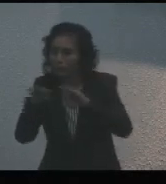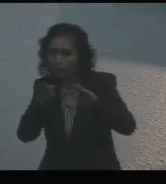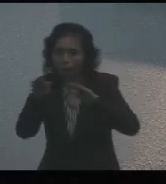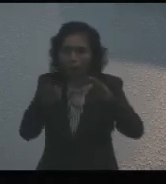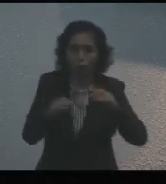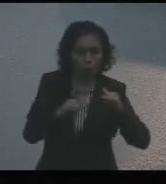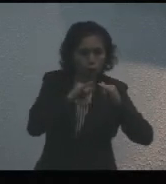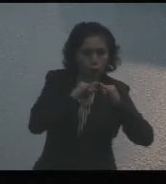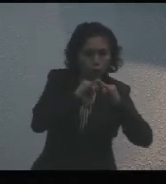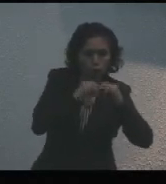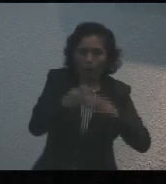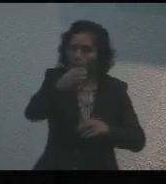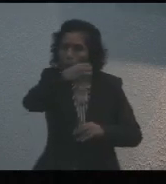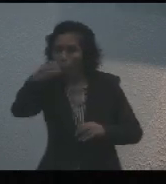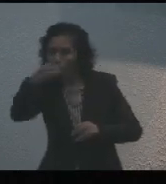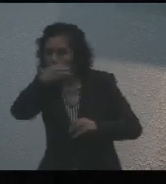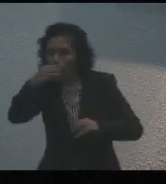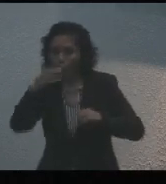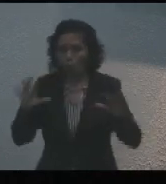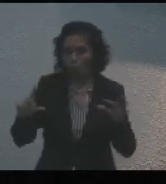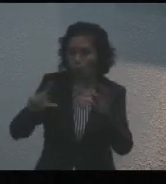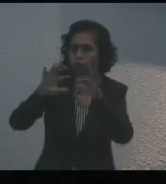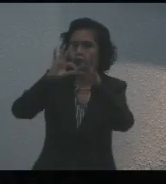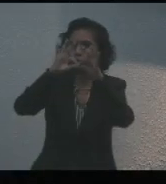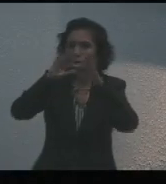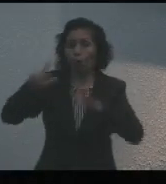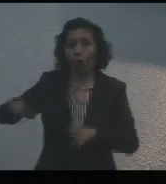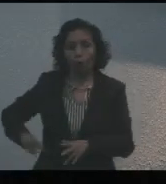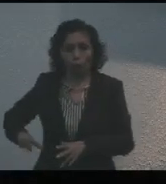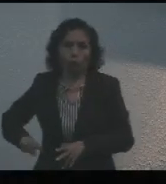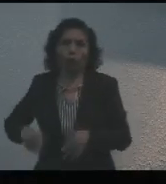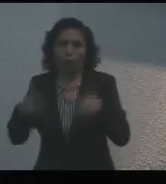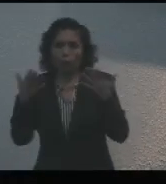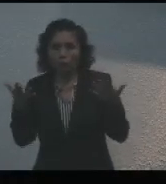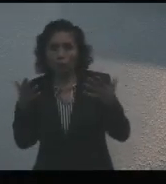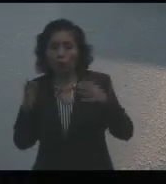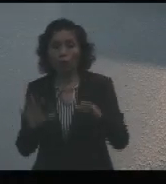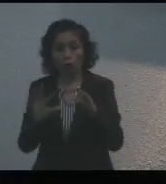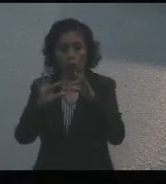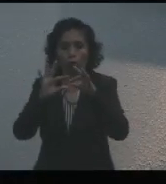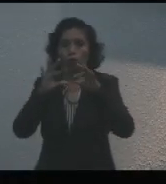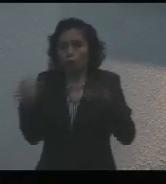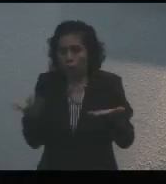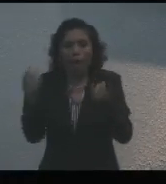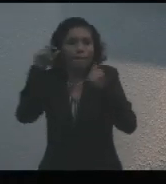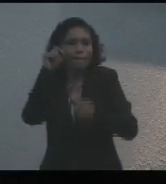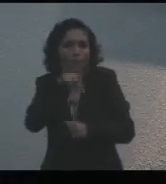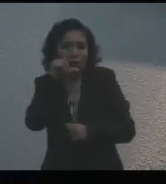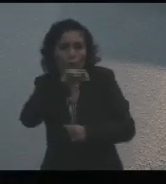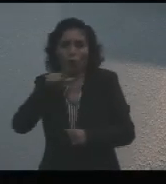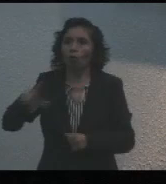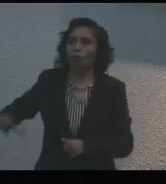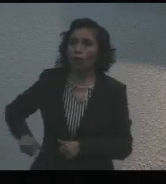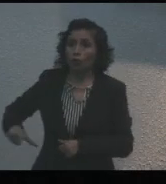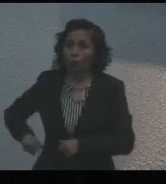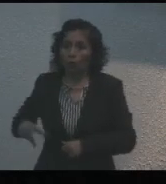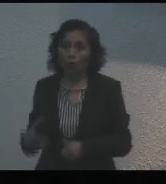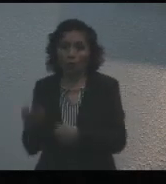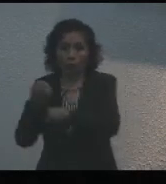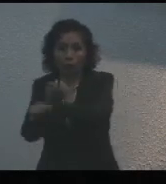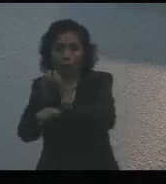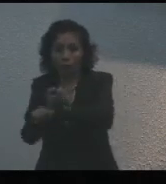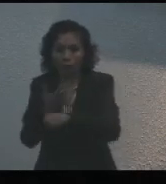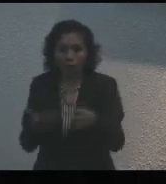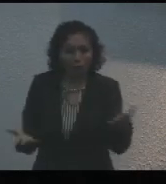la institución ha tenido con el gobierno de México y, por supuesto, con el gobierno del Estado, tanto en combate a la delincuencia como en